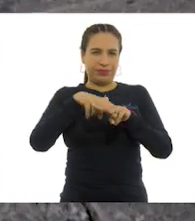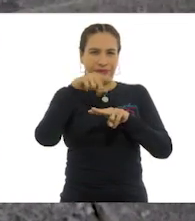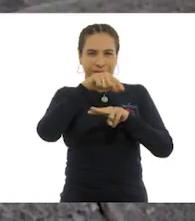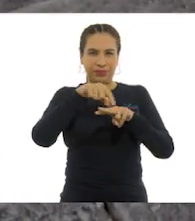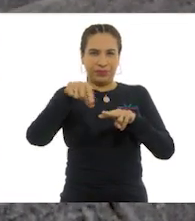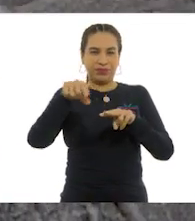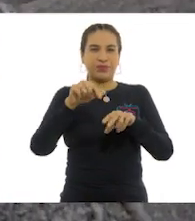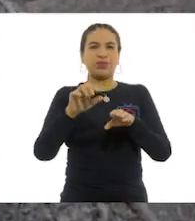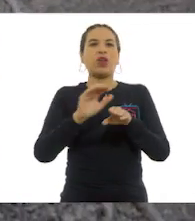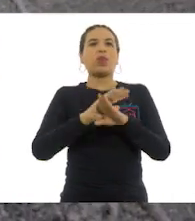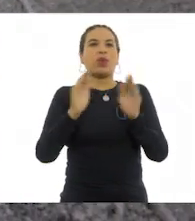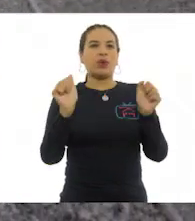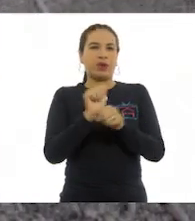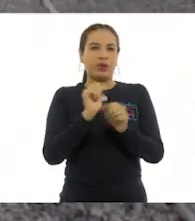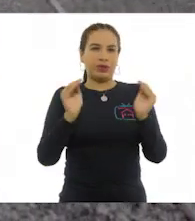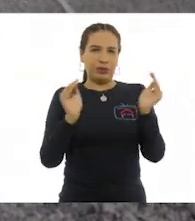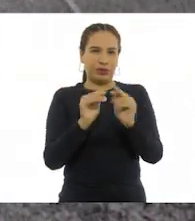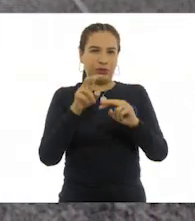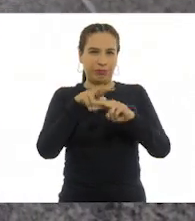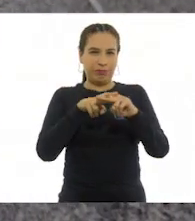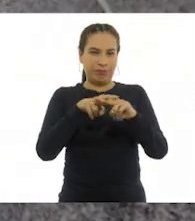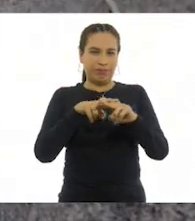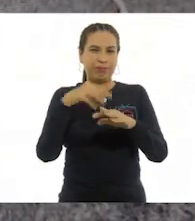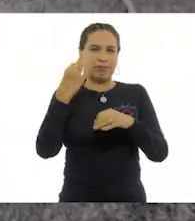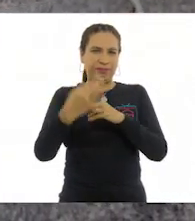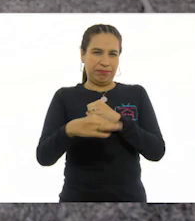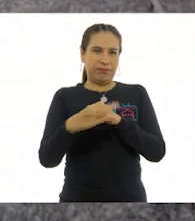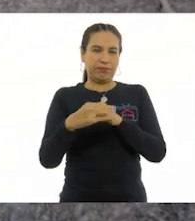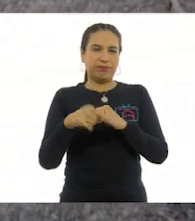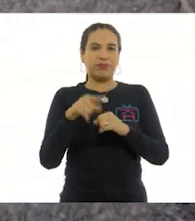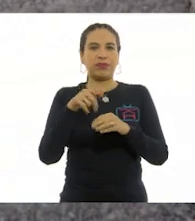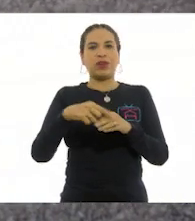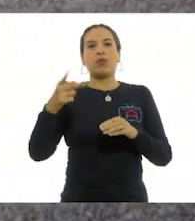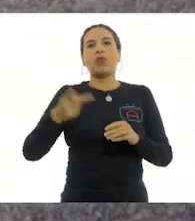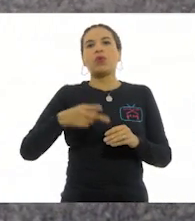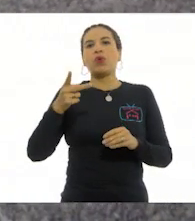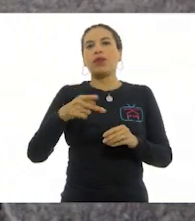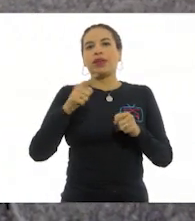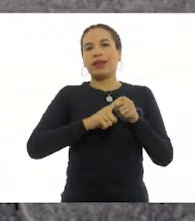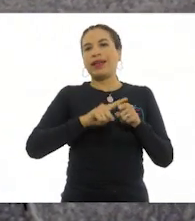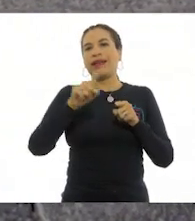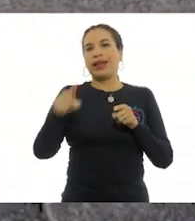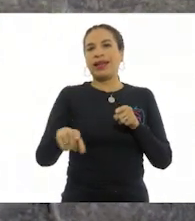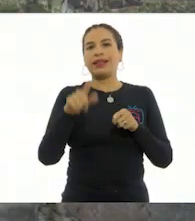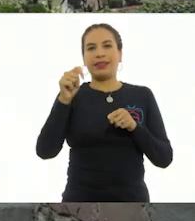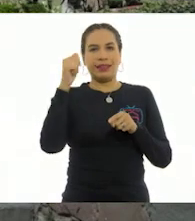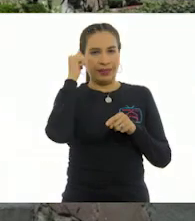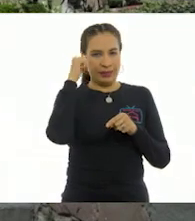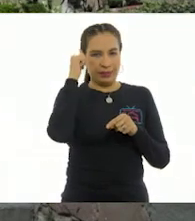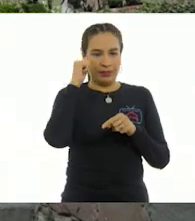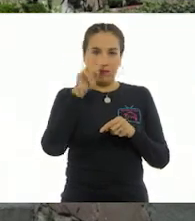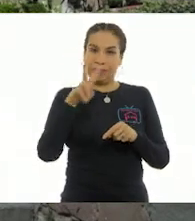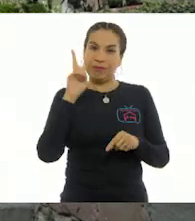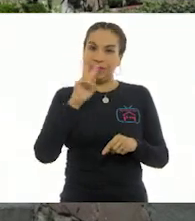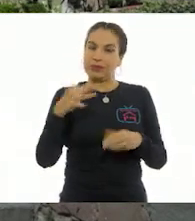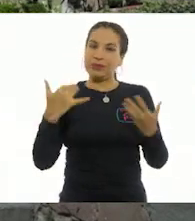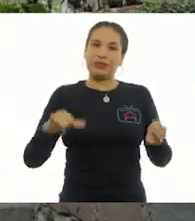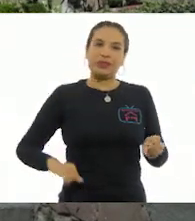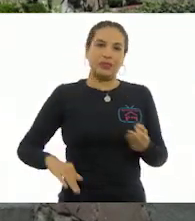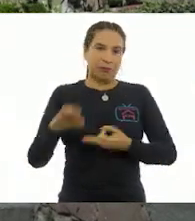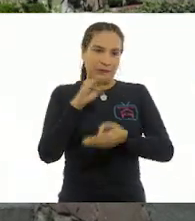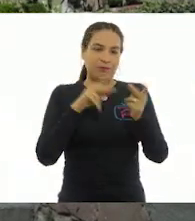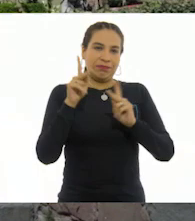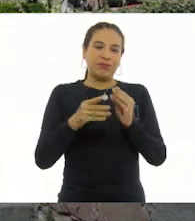pequeños carros improvisados y de cierta forma el pulque de aquí a Texcoco. Oye, qué interesante ha estado la